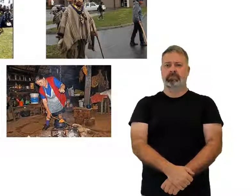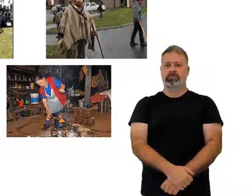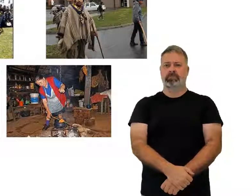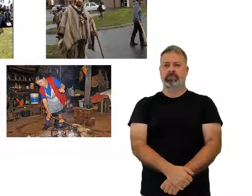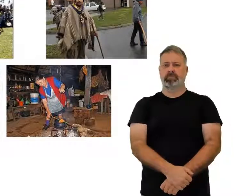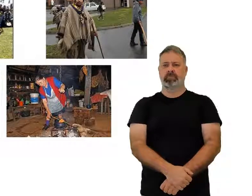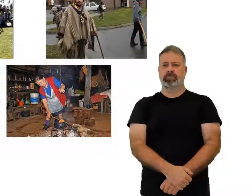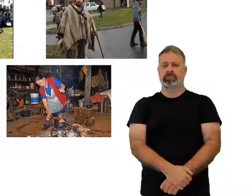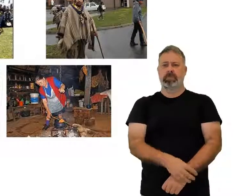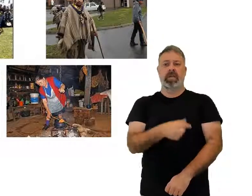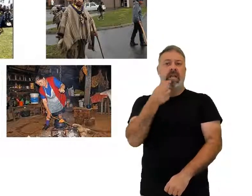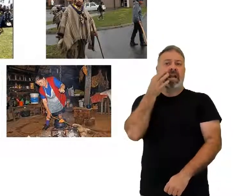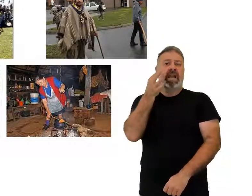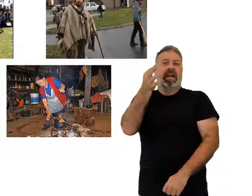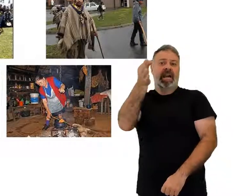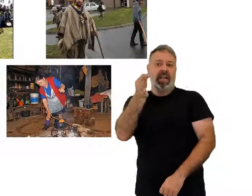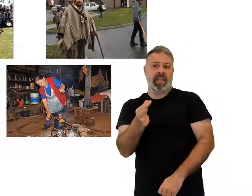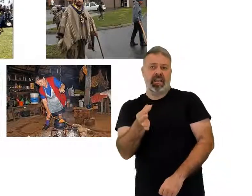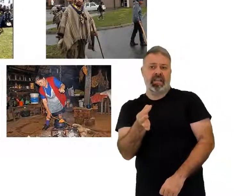dos realidades muy distintas